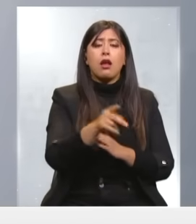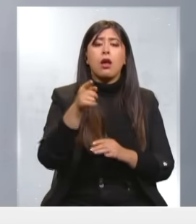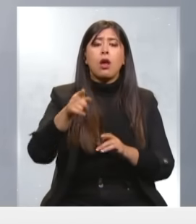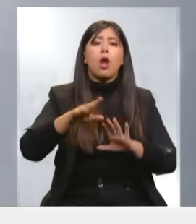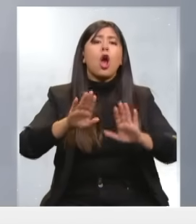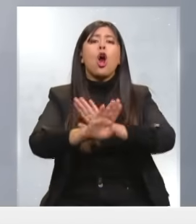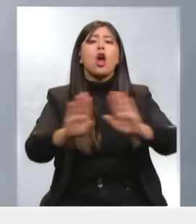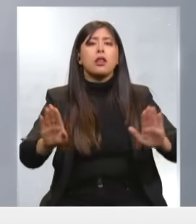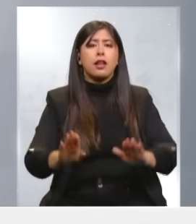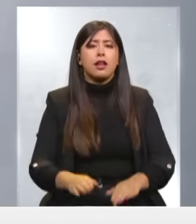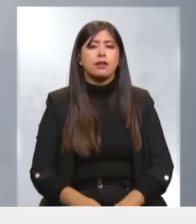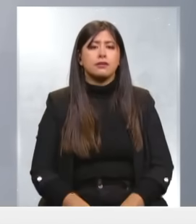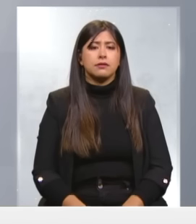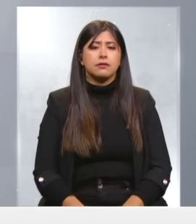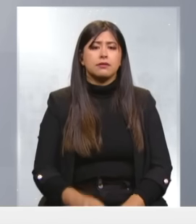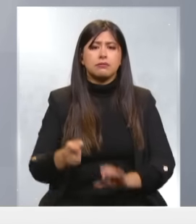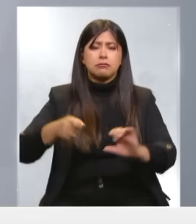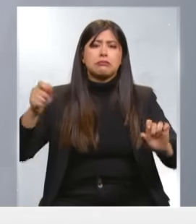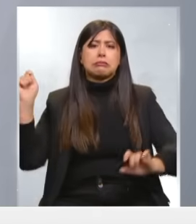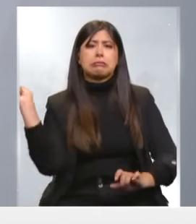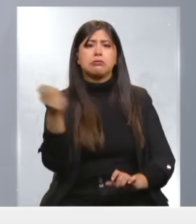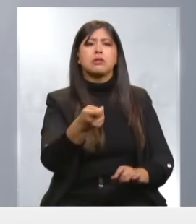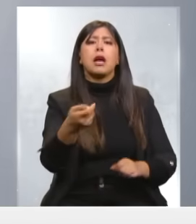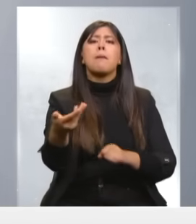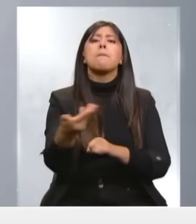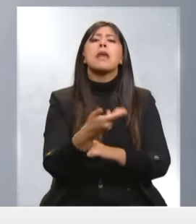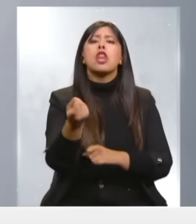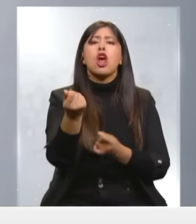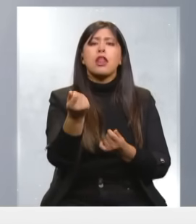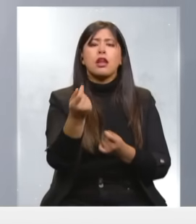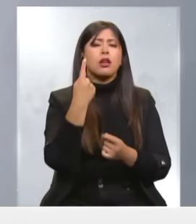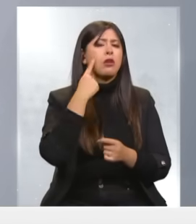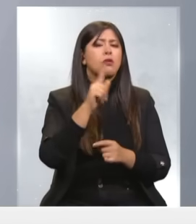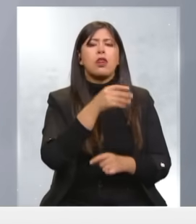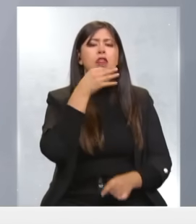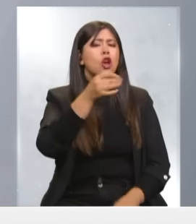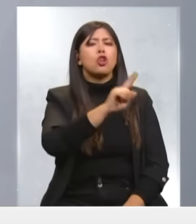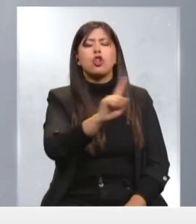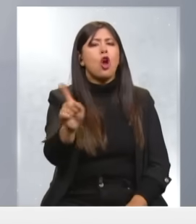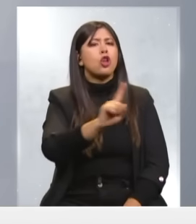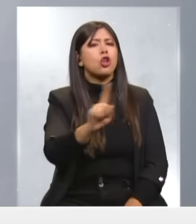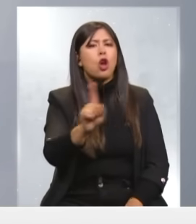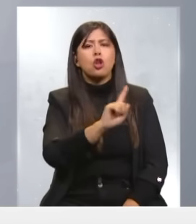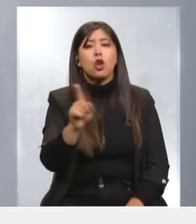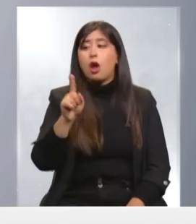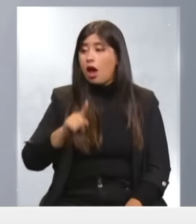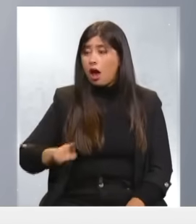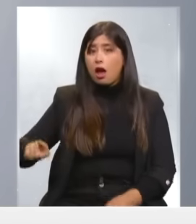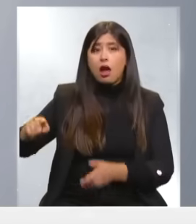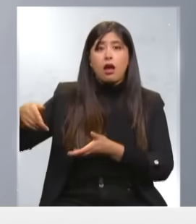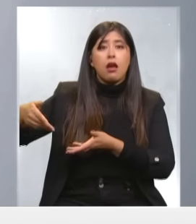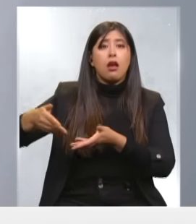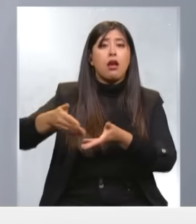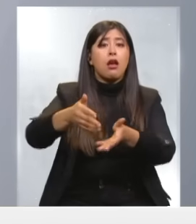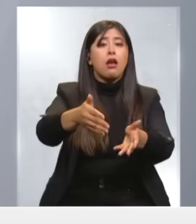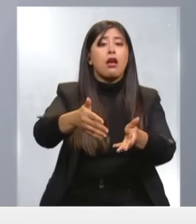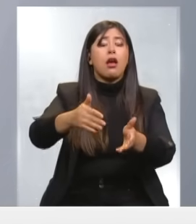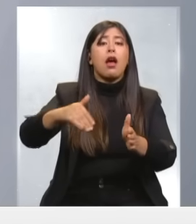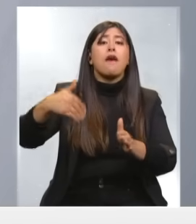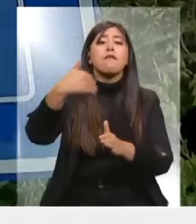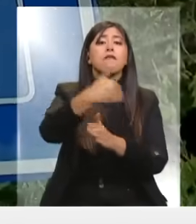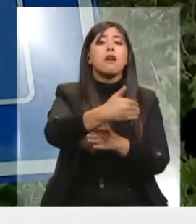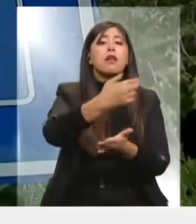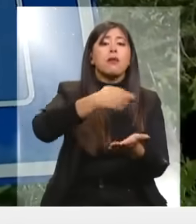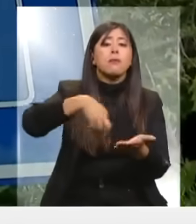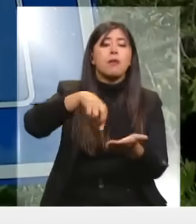¡Córtela! Los agredió, les cobró dinero y les negó una y otra vez el acceso hasta el estero Locampos frente al Parque